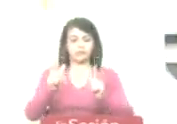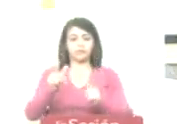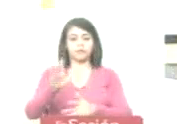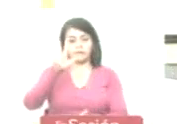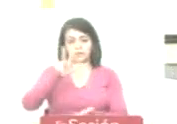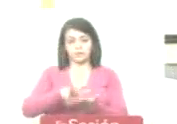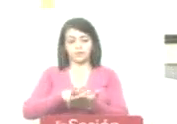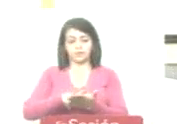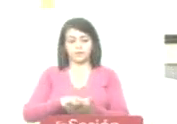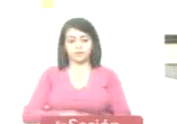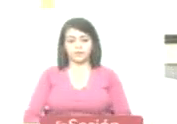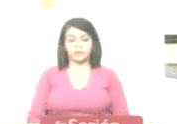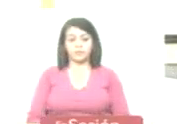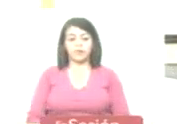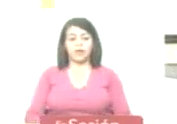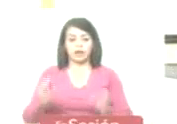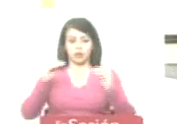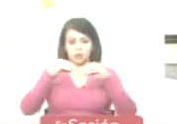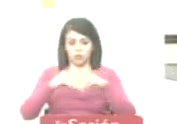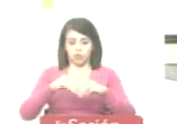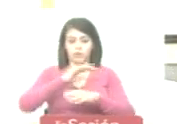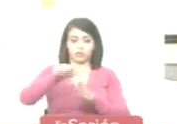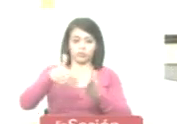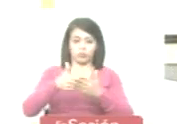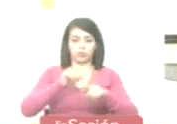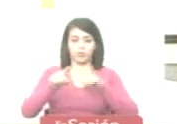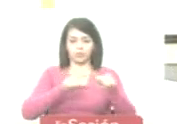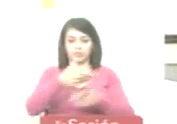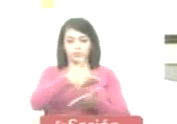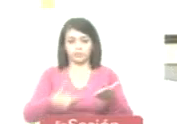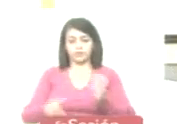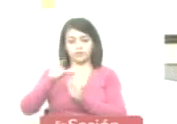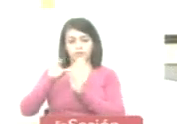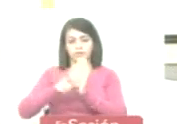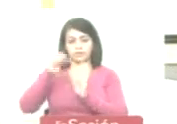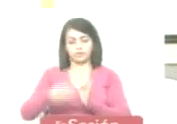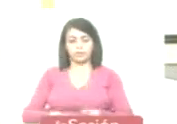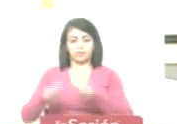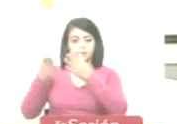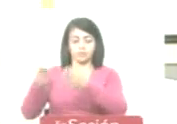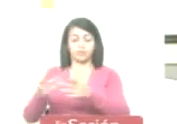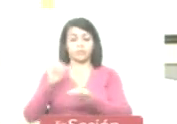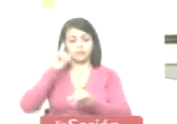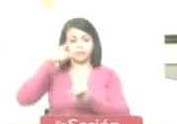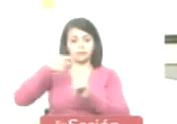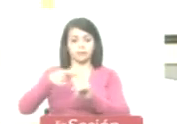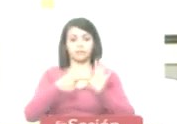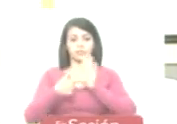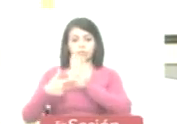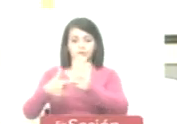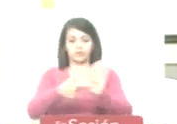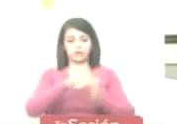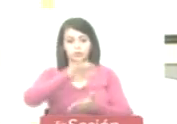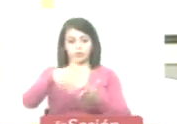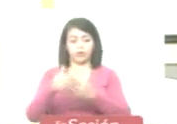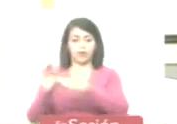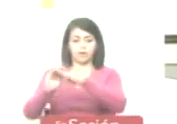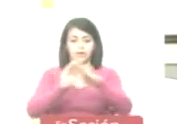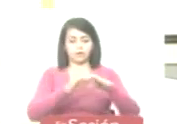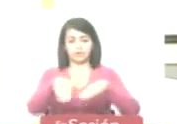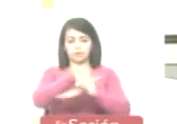resultando aprobada. En consecuencia, ordenó remitir la Gaceta Oficial a los fines de su publicación y notificar